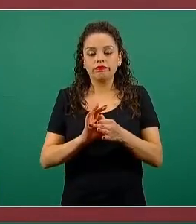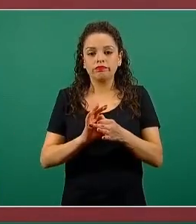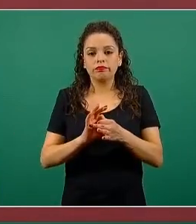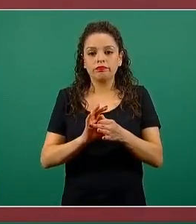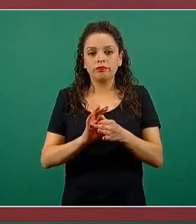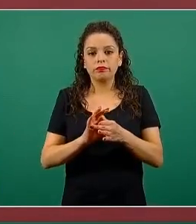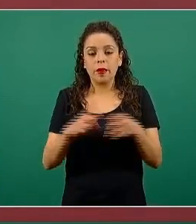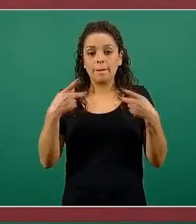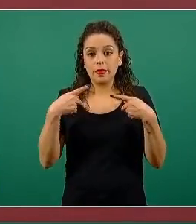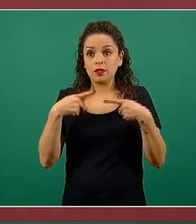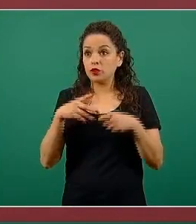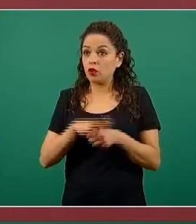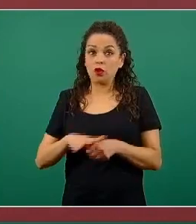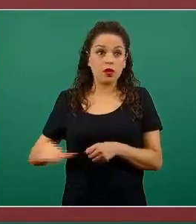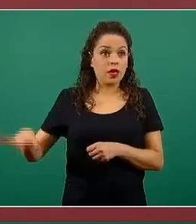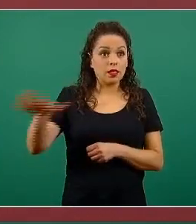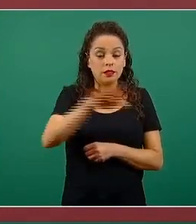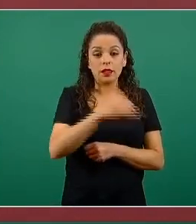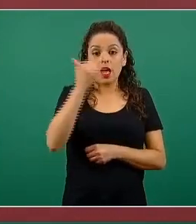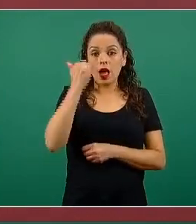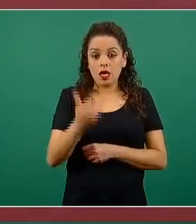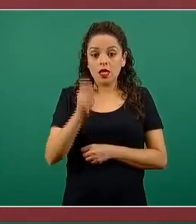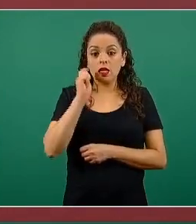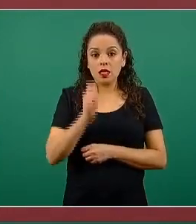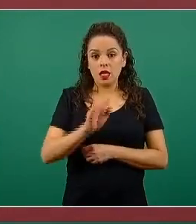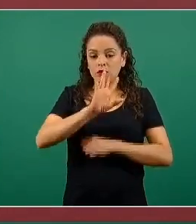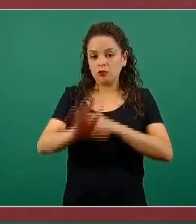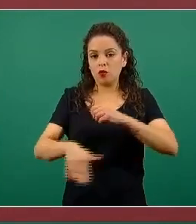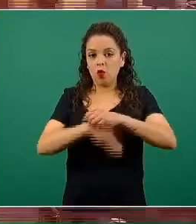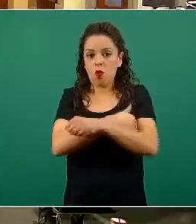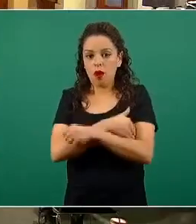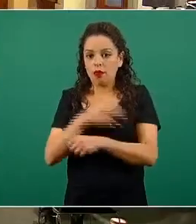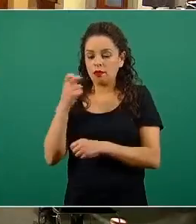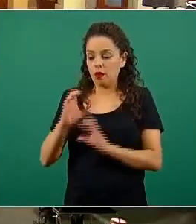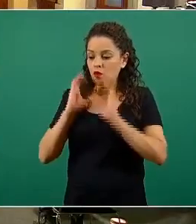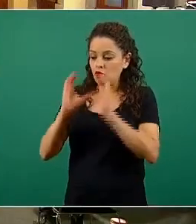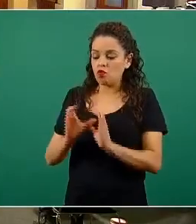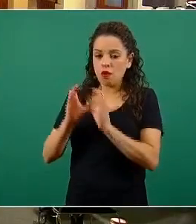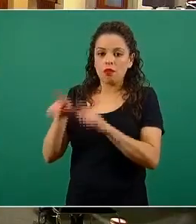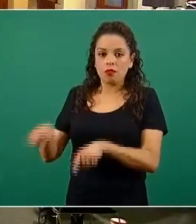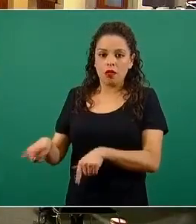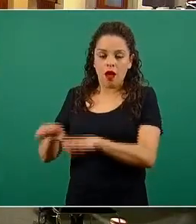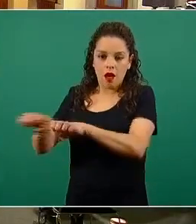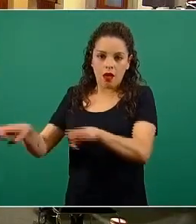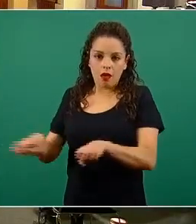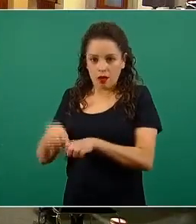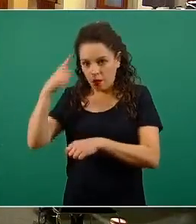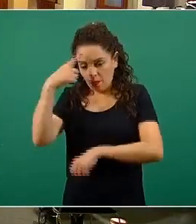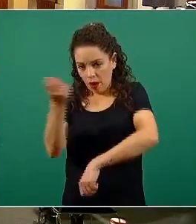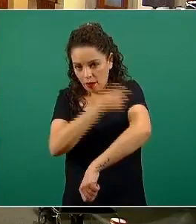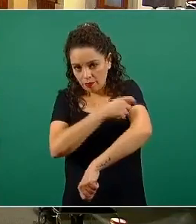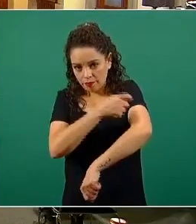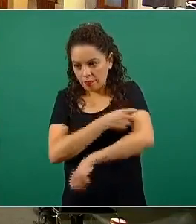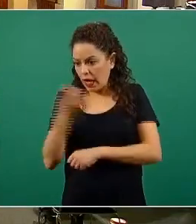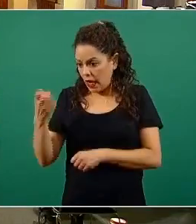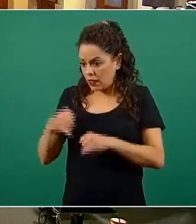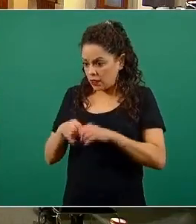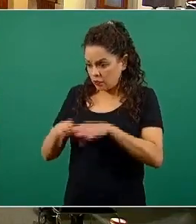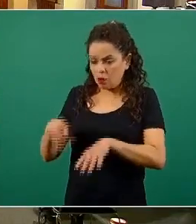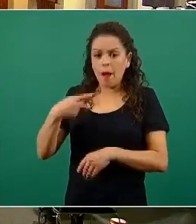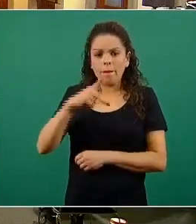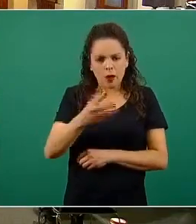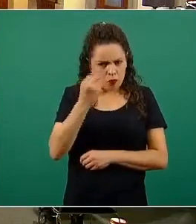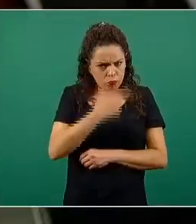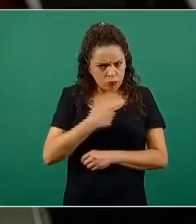de la población y además el resguardo del propio operativo. Entonces, esta es la información, pero con mucho gusto lo podemos